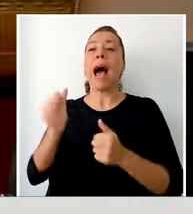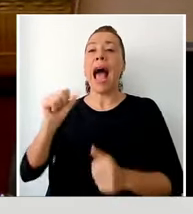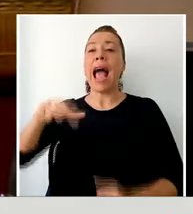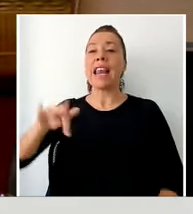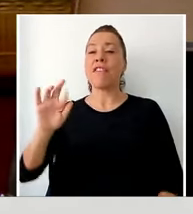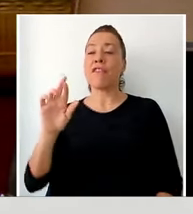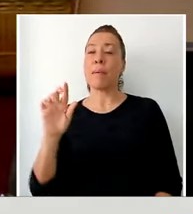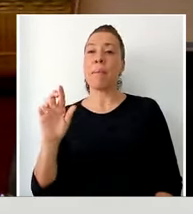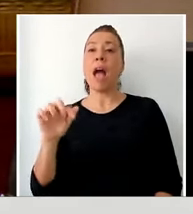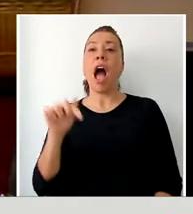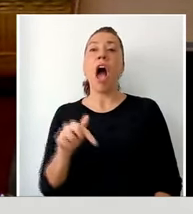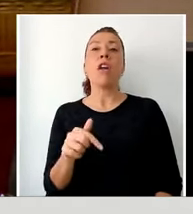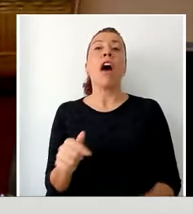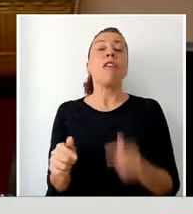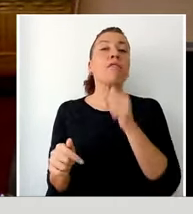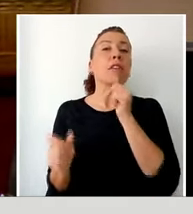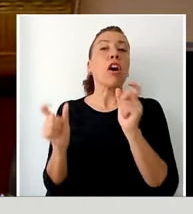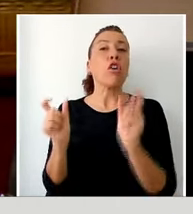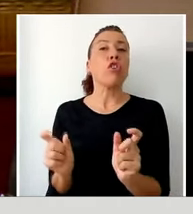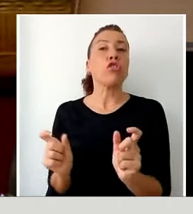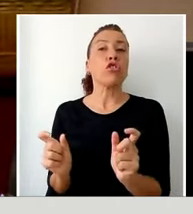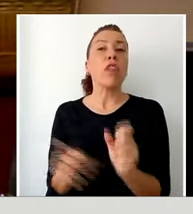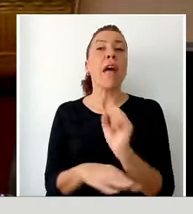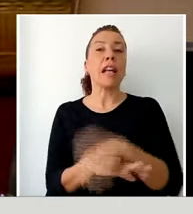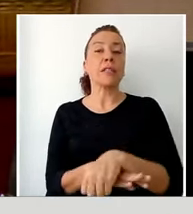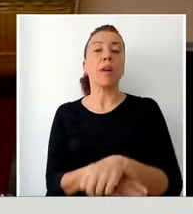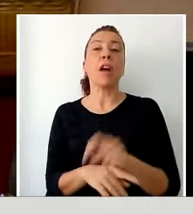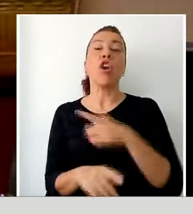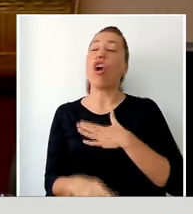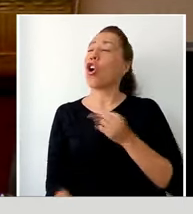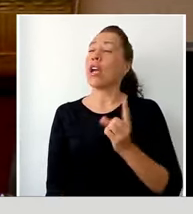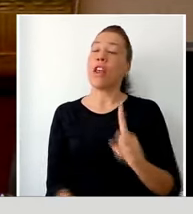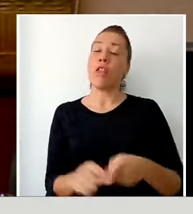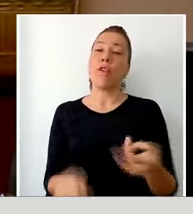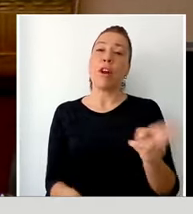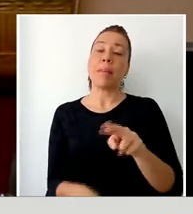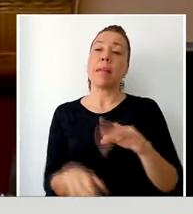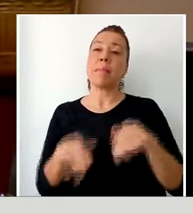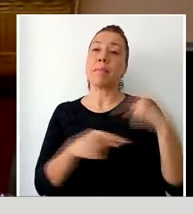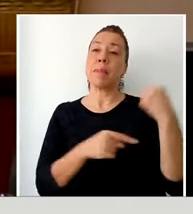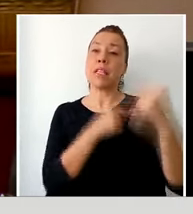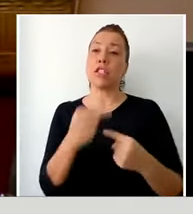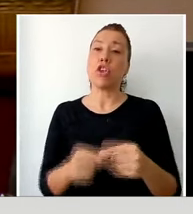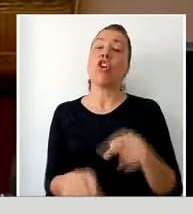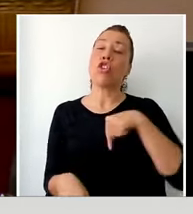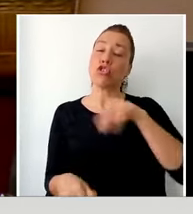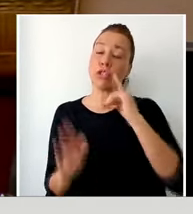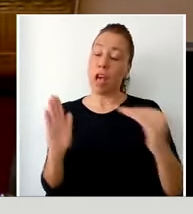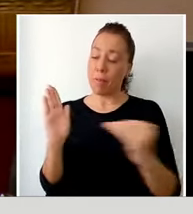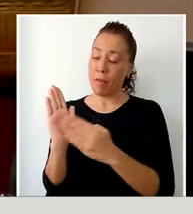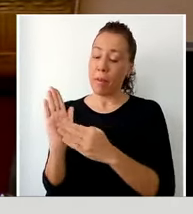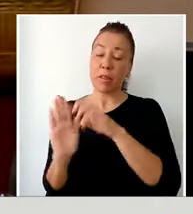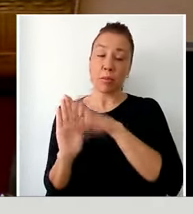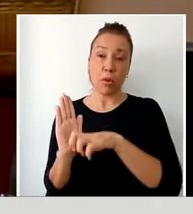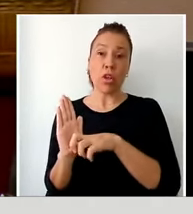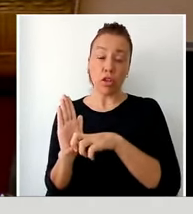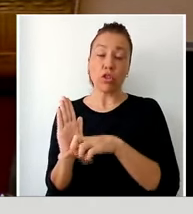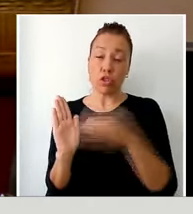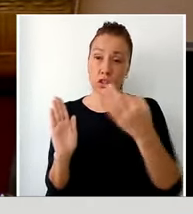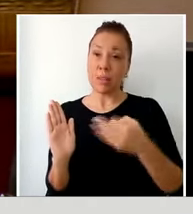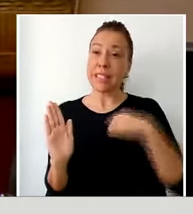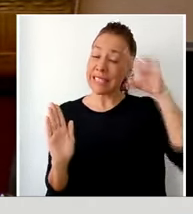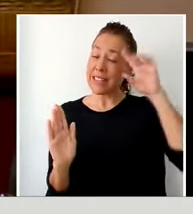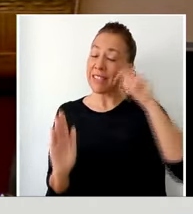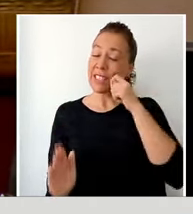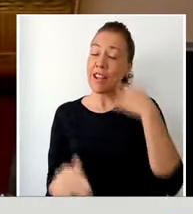admisibilidad no queremos repetir la historia por eso si bien aprobamos y respaldamos este proyecto con mucha convicción que sabemos significa un gran